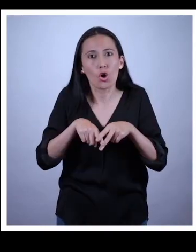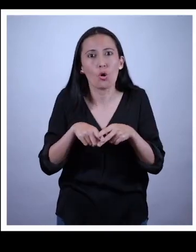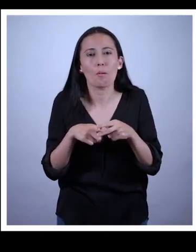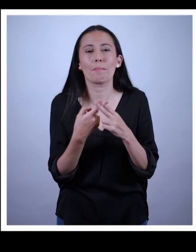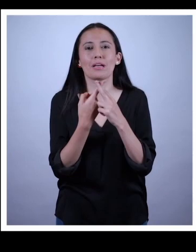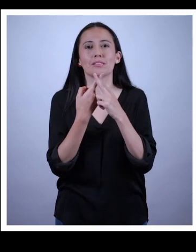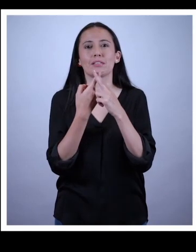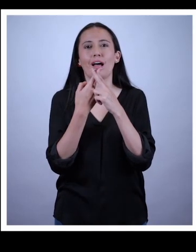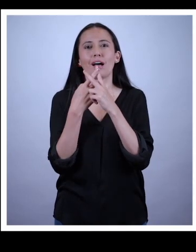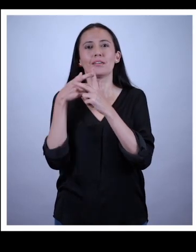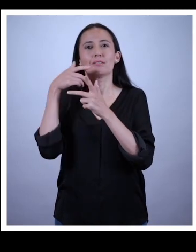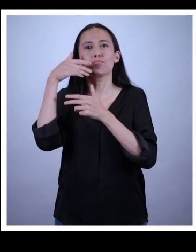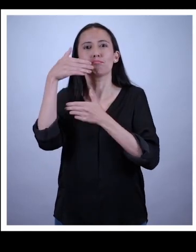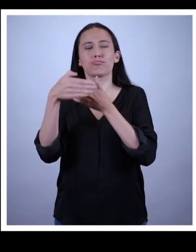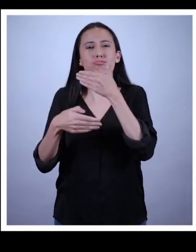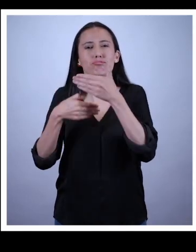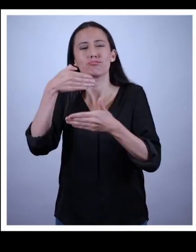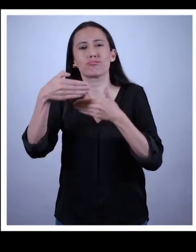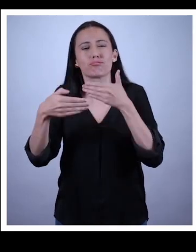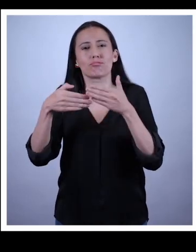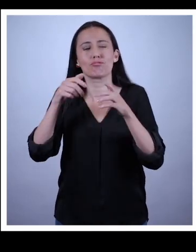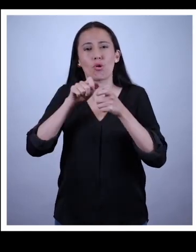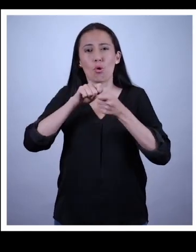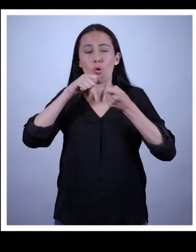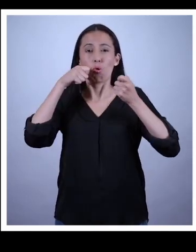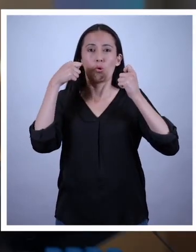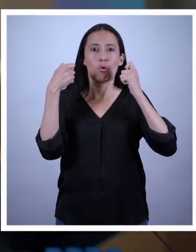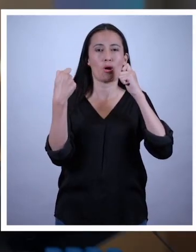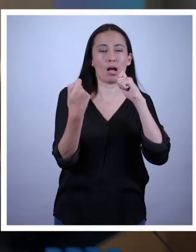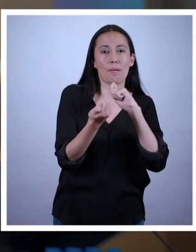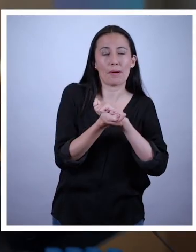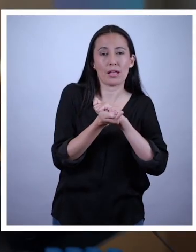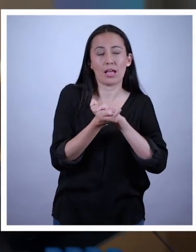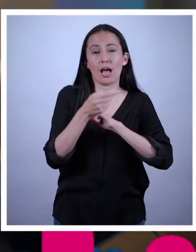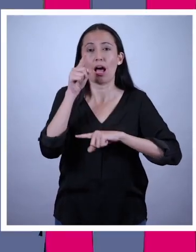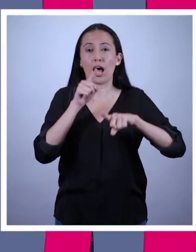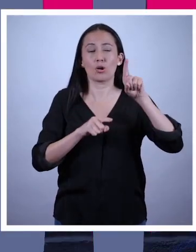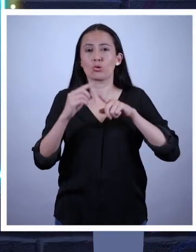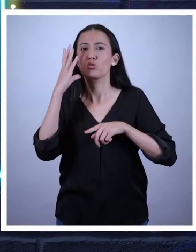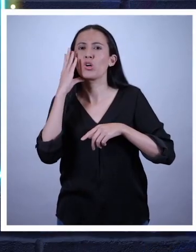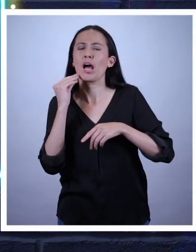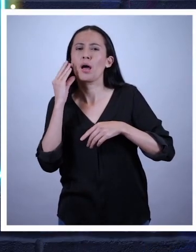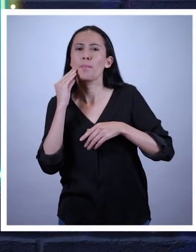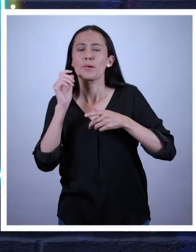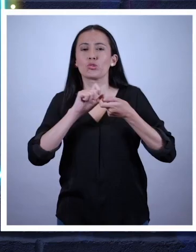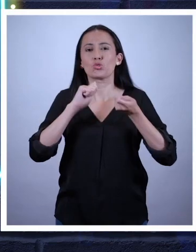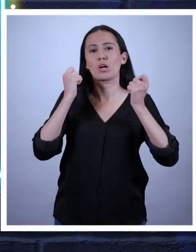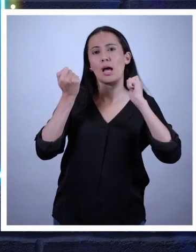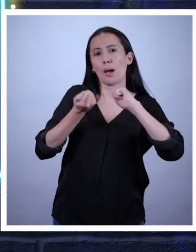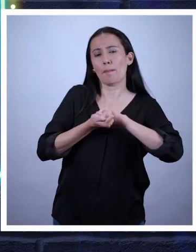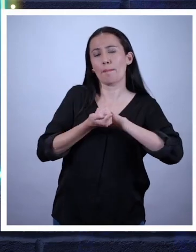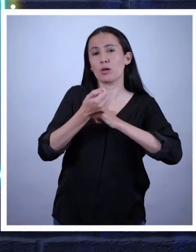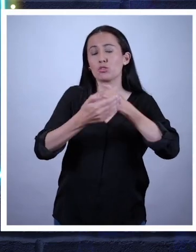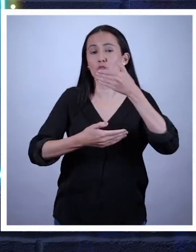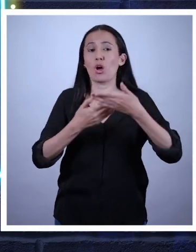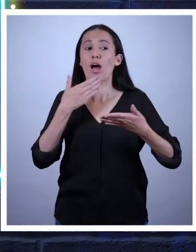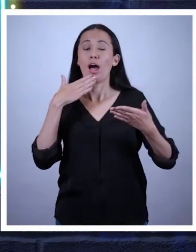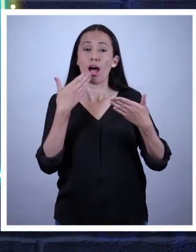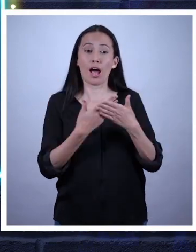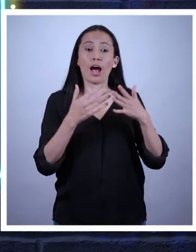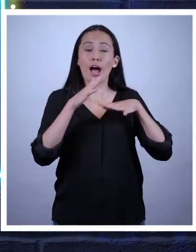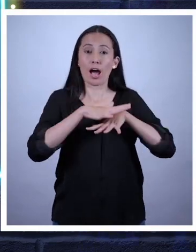Y aquí es donde comienza la magia de la evolución. De la nueva camada, algunos van a experimentar